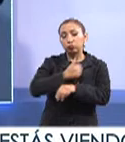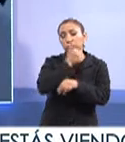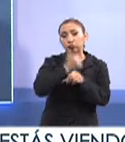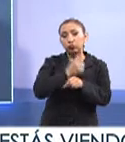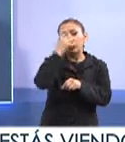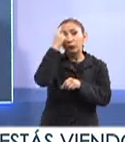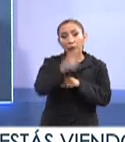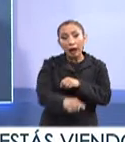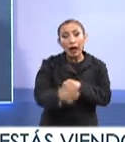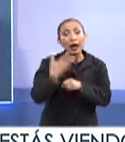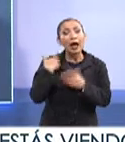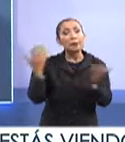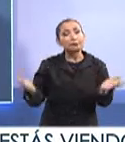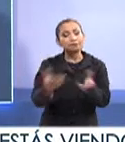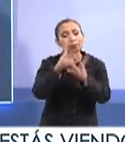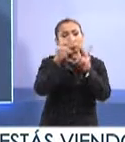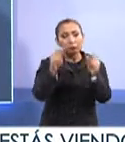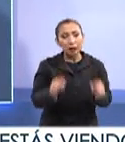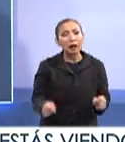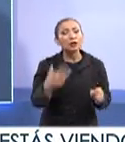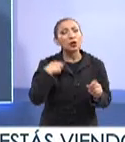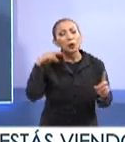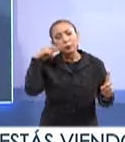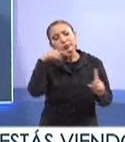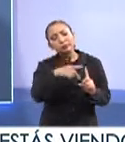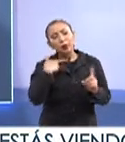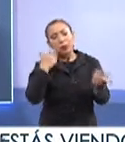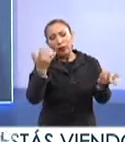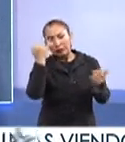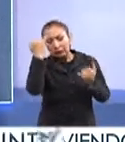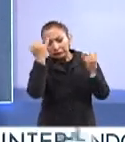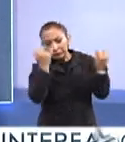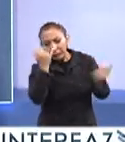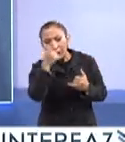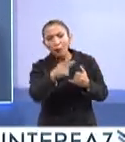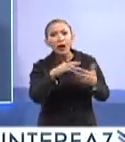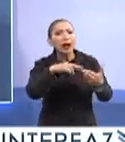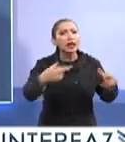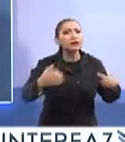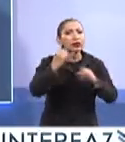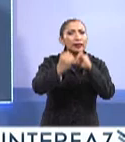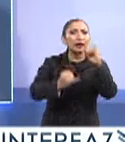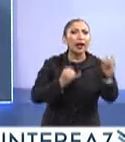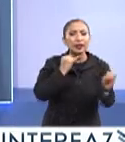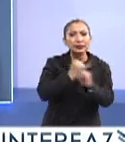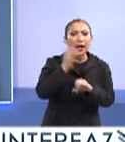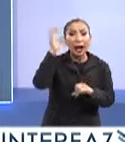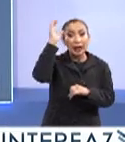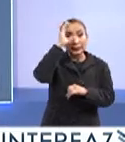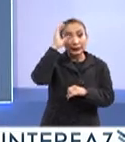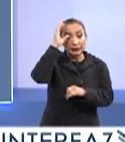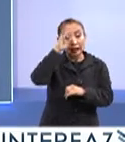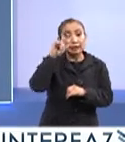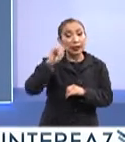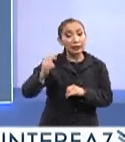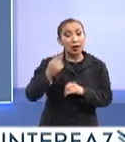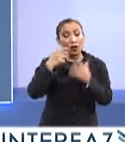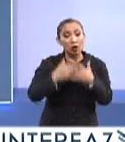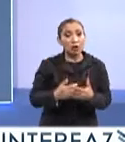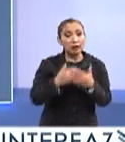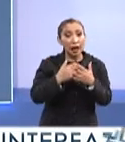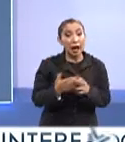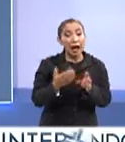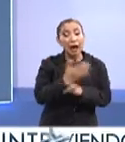Unidas precisamente para fomentar la paz desde una perspectiva teórica dentro de las relaciones internacionales. La ciencia y la tecnología